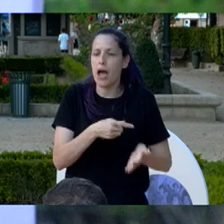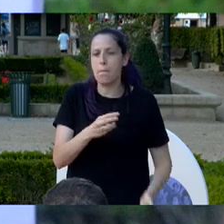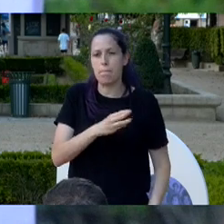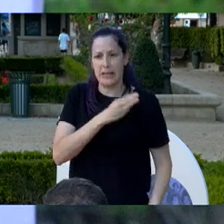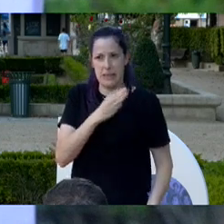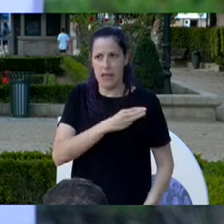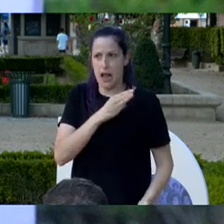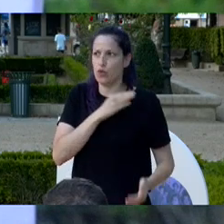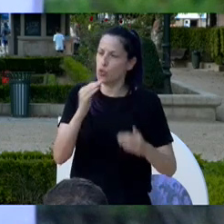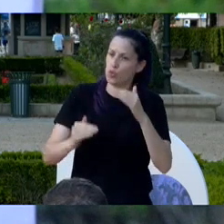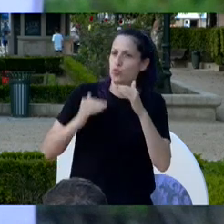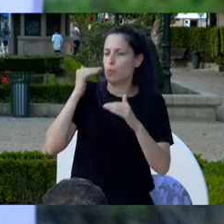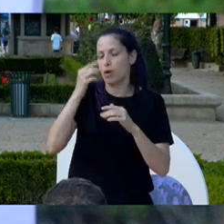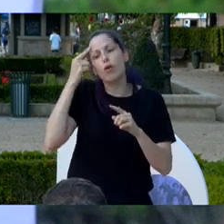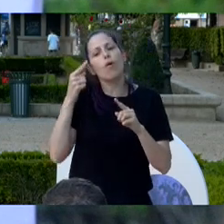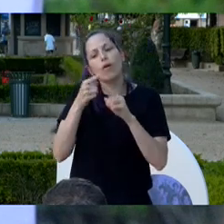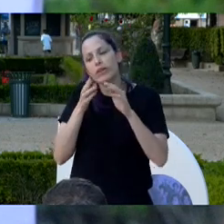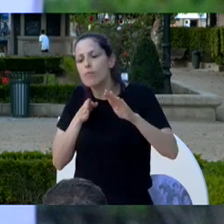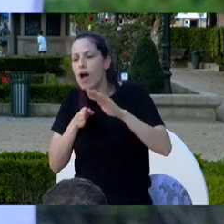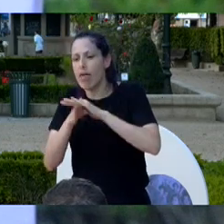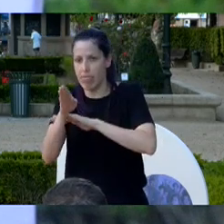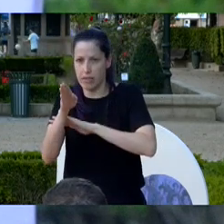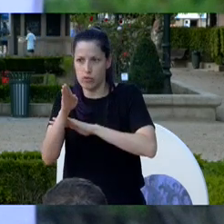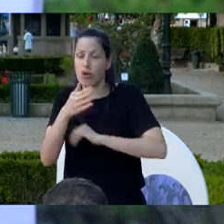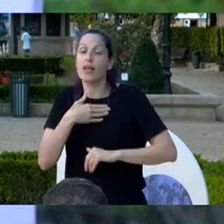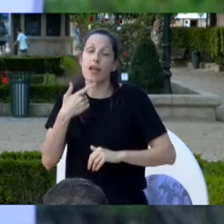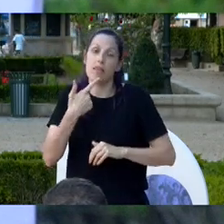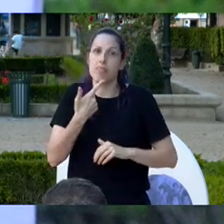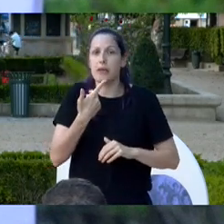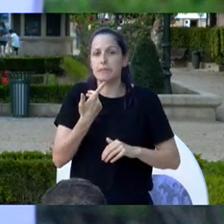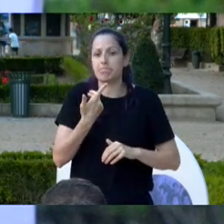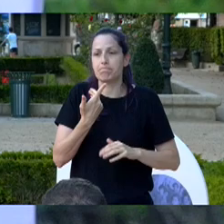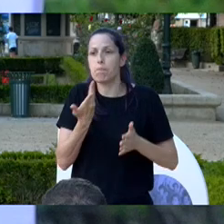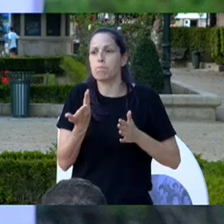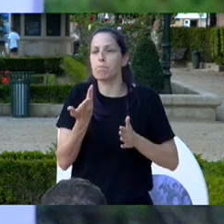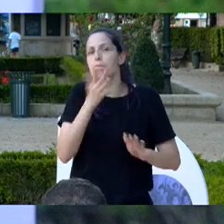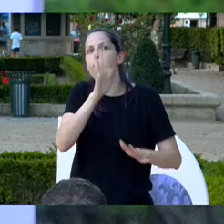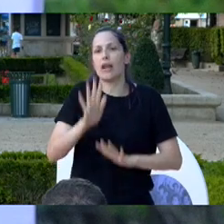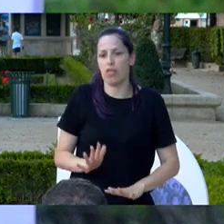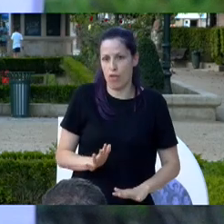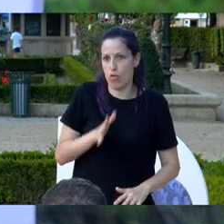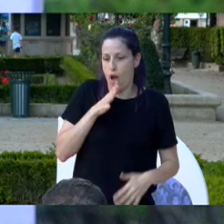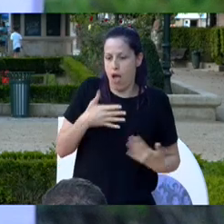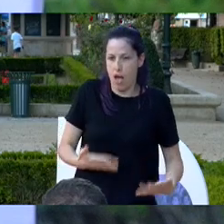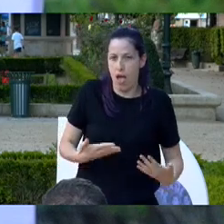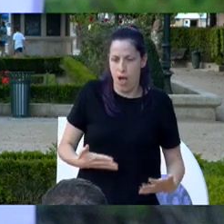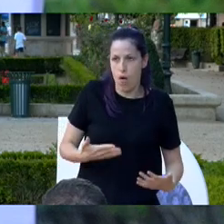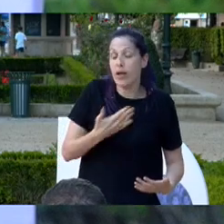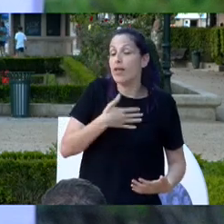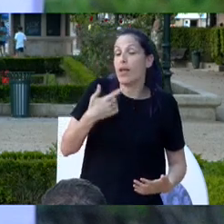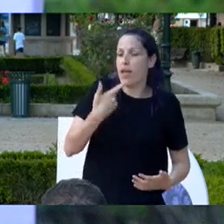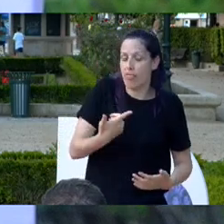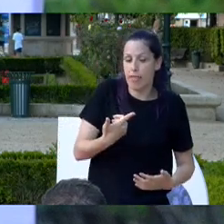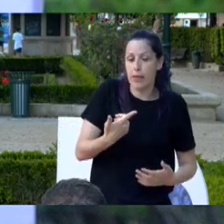superior para acceder á formación. Un paso previo ao que pasa agora cando rematou a escola normal, a escola